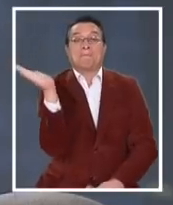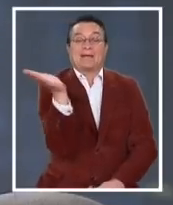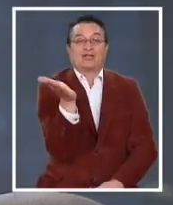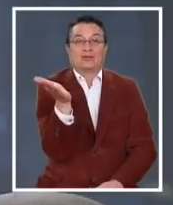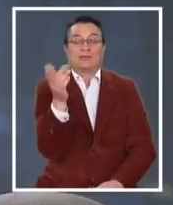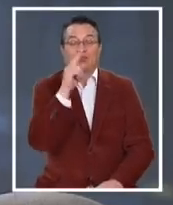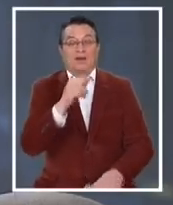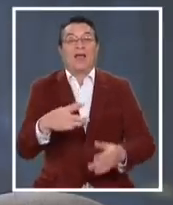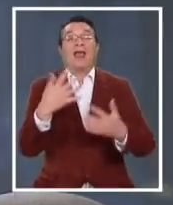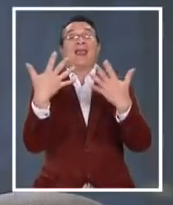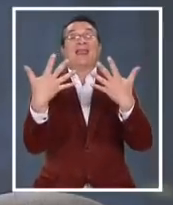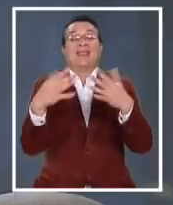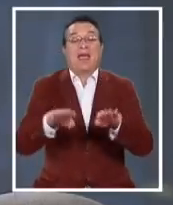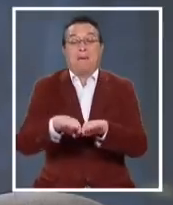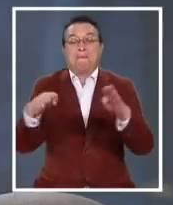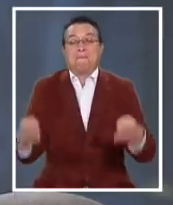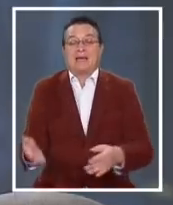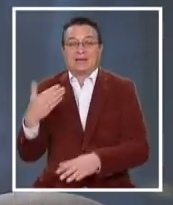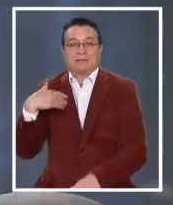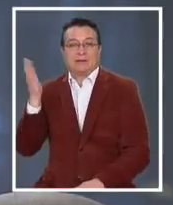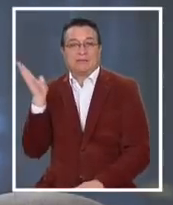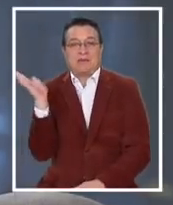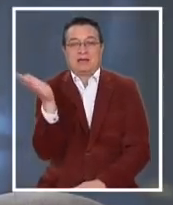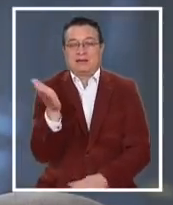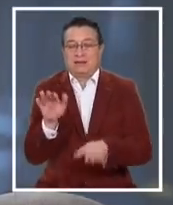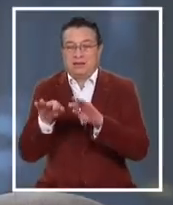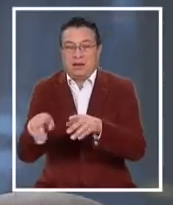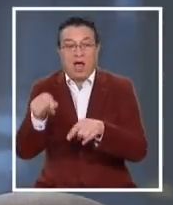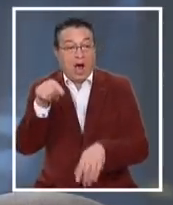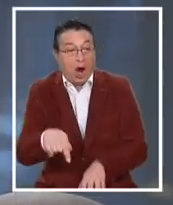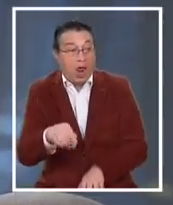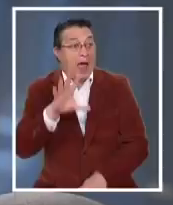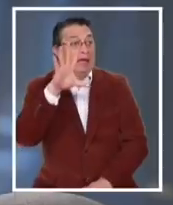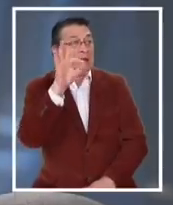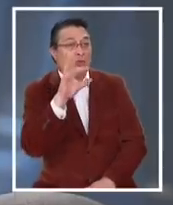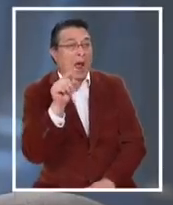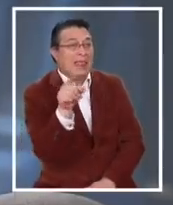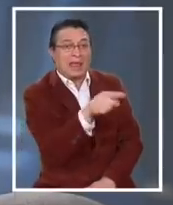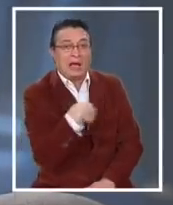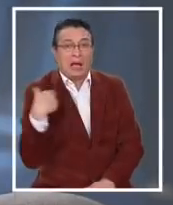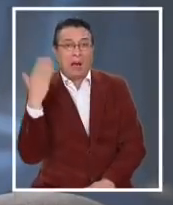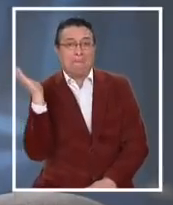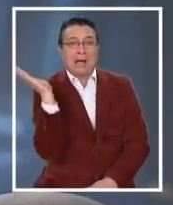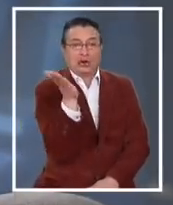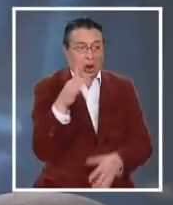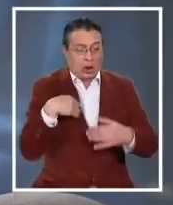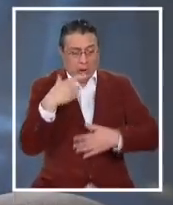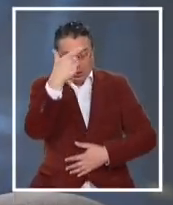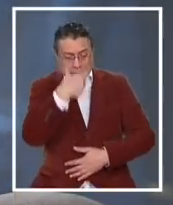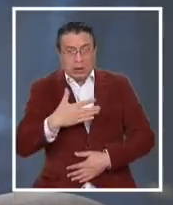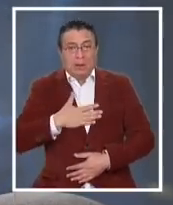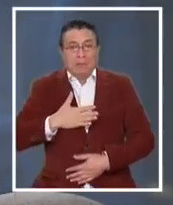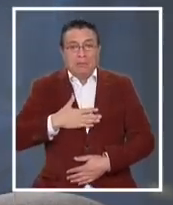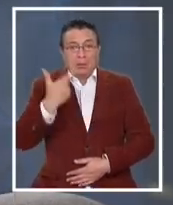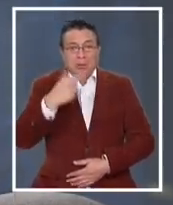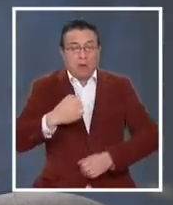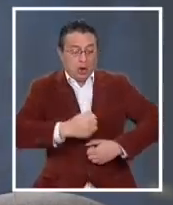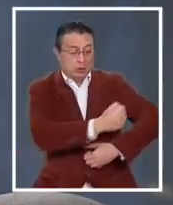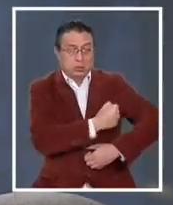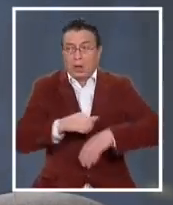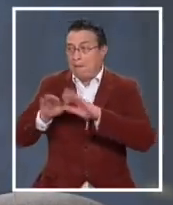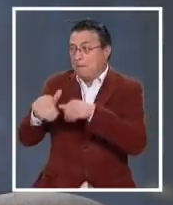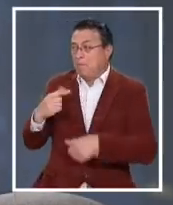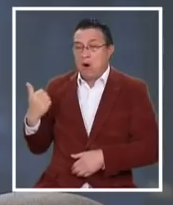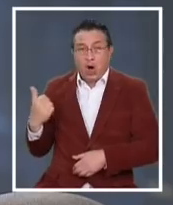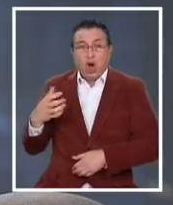camas normalmente. 10 mesas para atender. Y ahora tienes 50 mesas para tu mismo chef, tu mismo